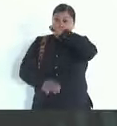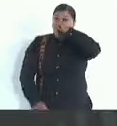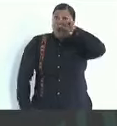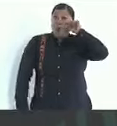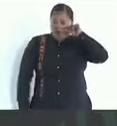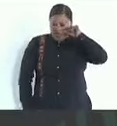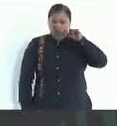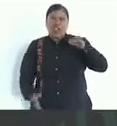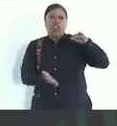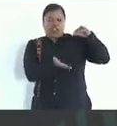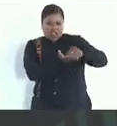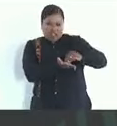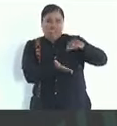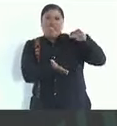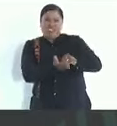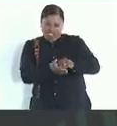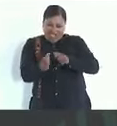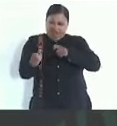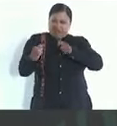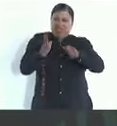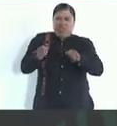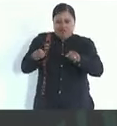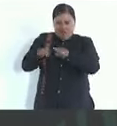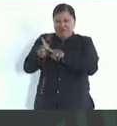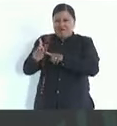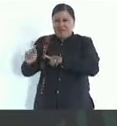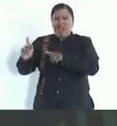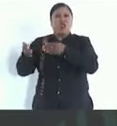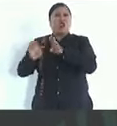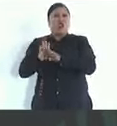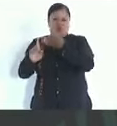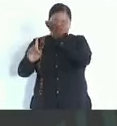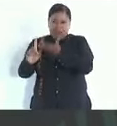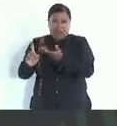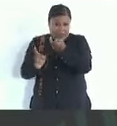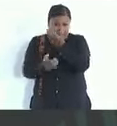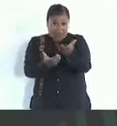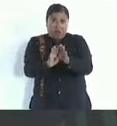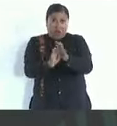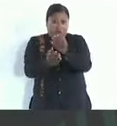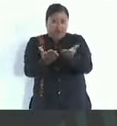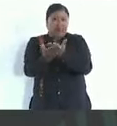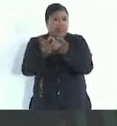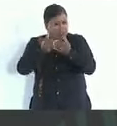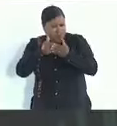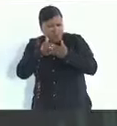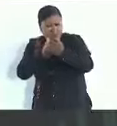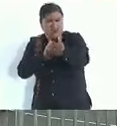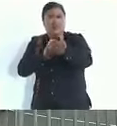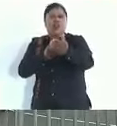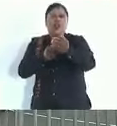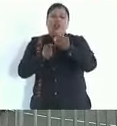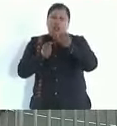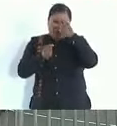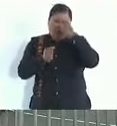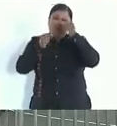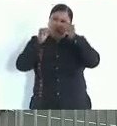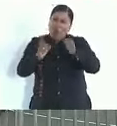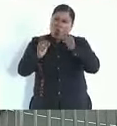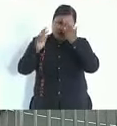sigue gobernando con su ejemplo. Inspirados en este principio, seguiremos honrando su memoria